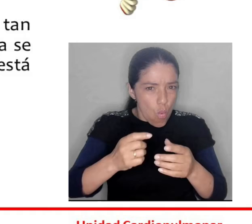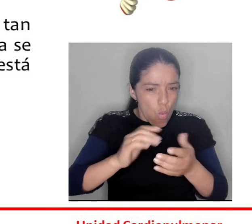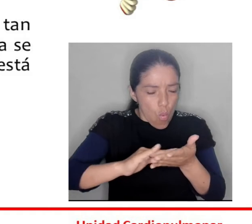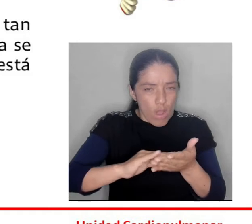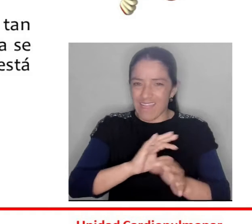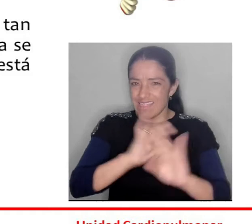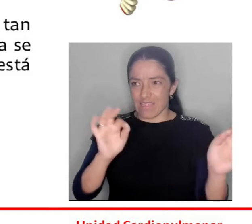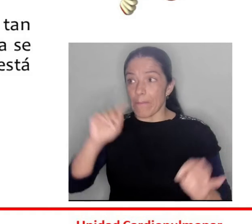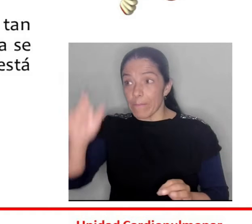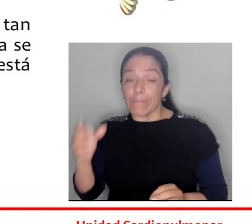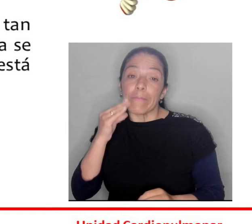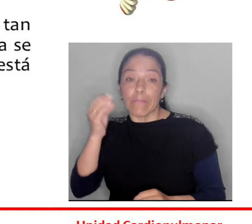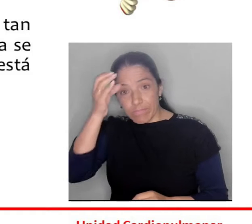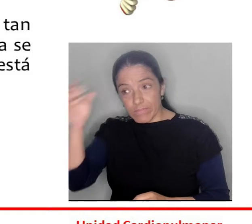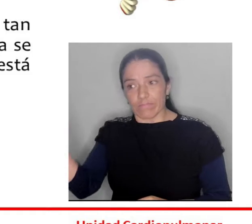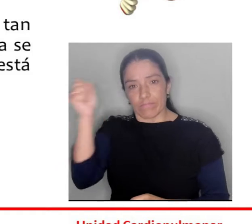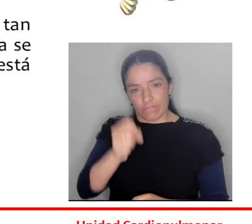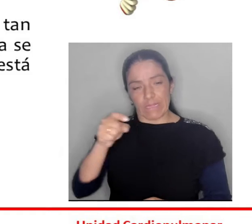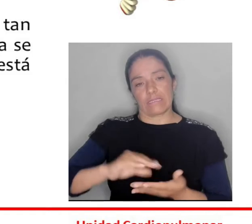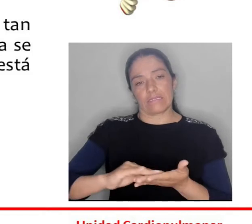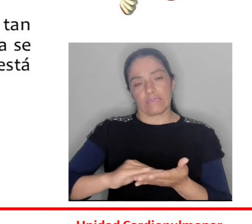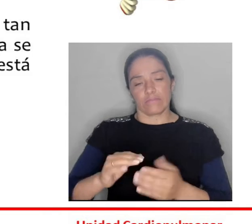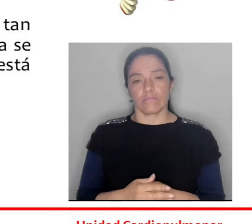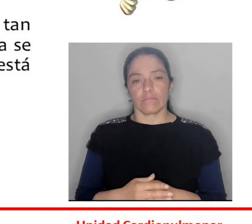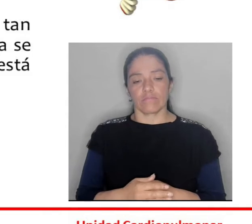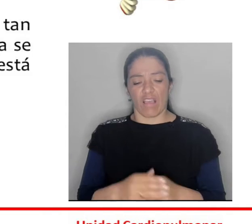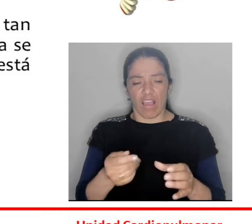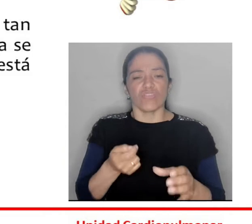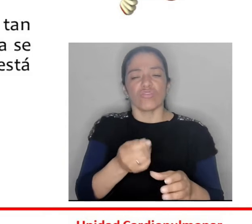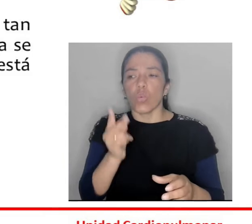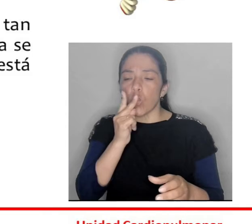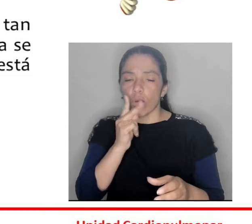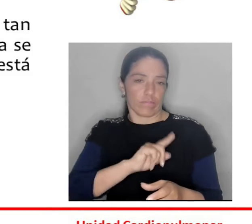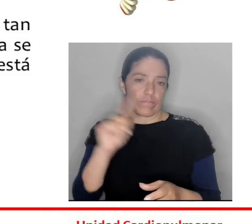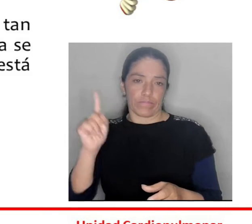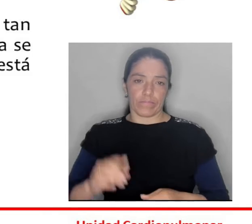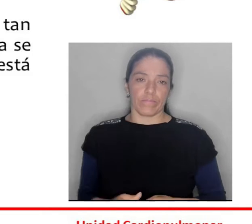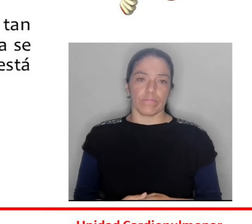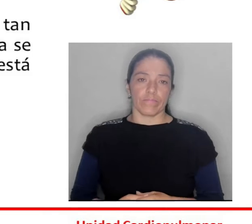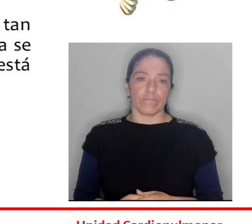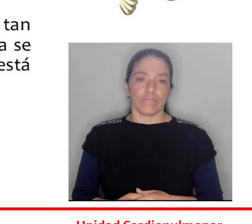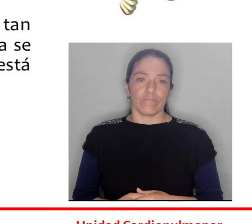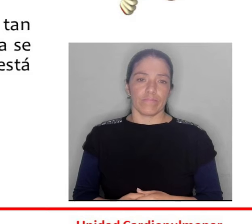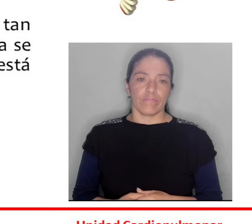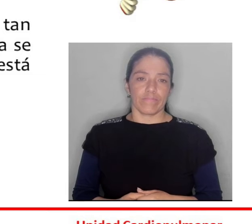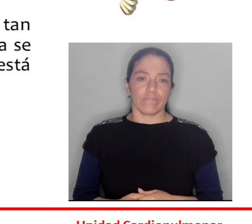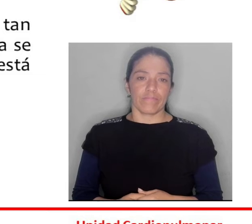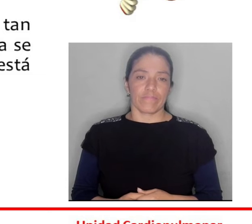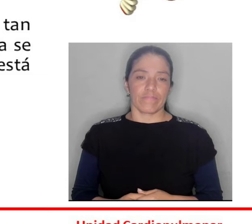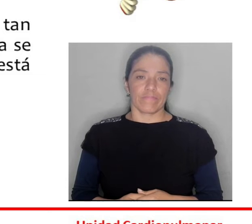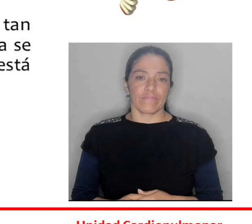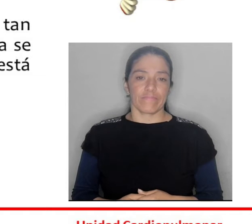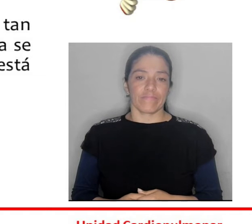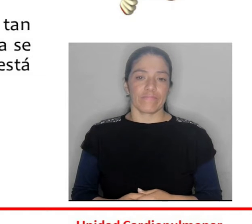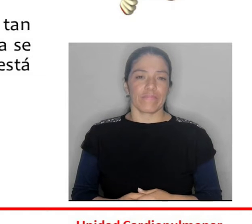para mantenimiento. Este solo lo realizará personal autorizado. No fumar cerca de ellos.